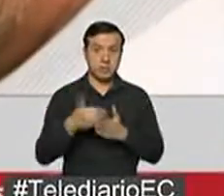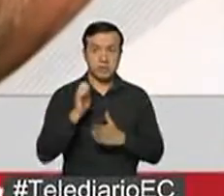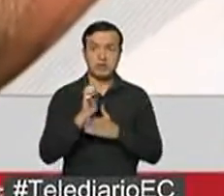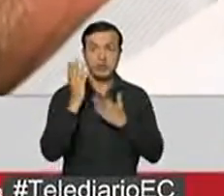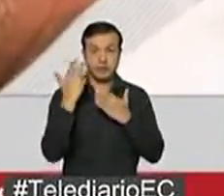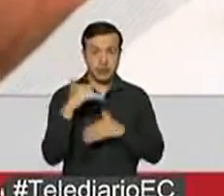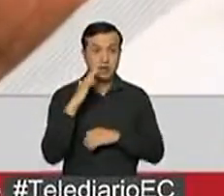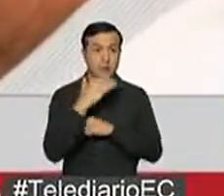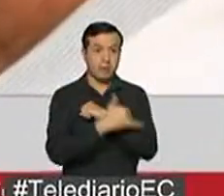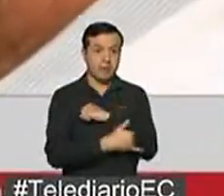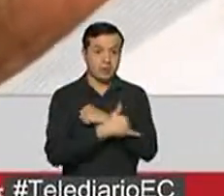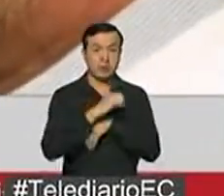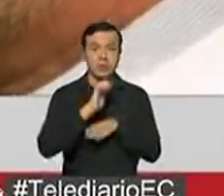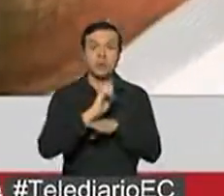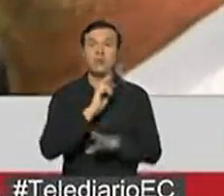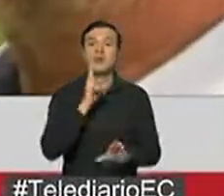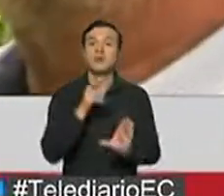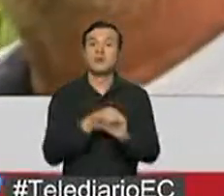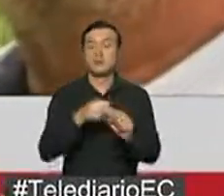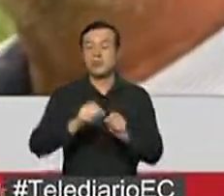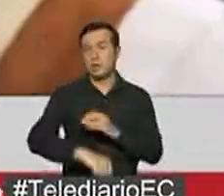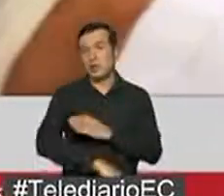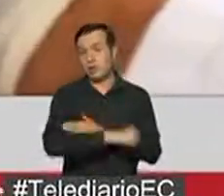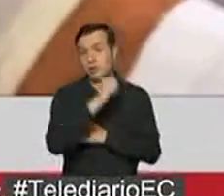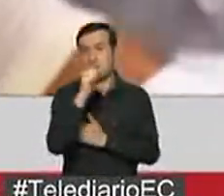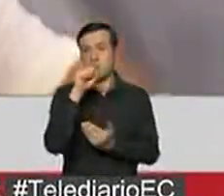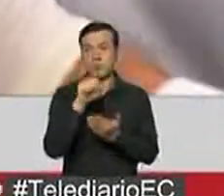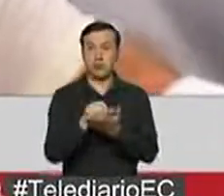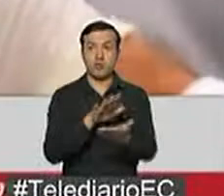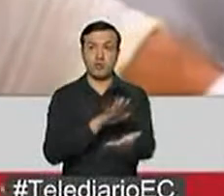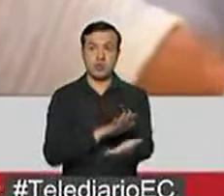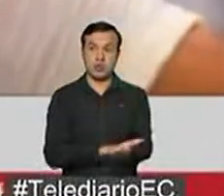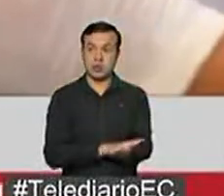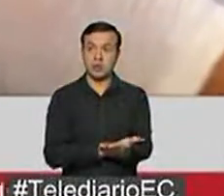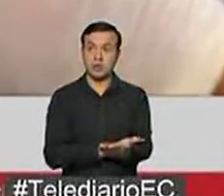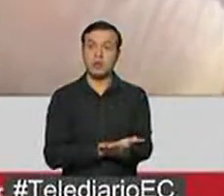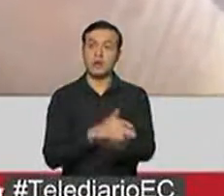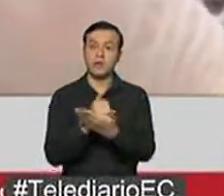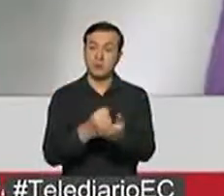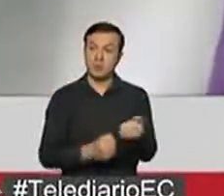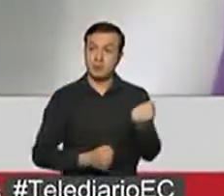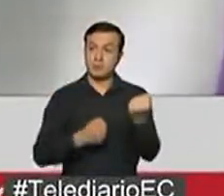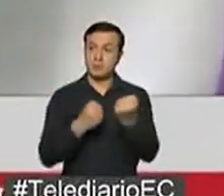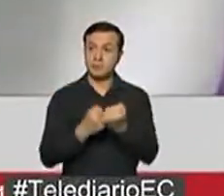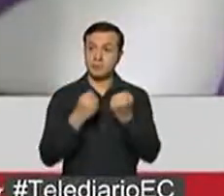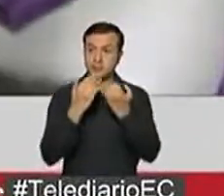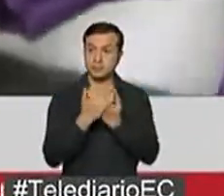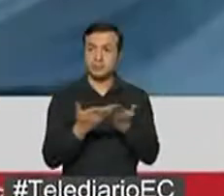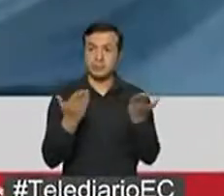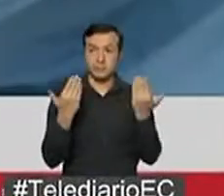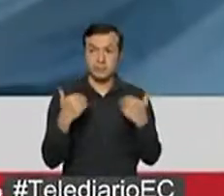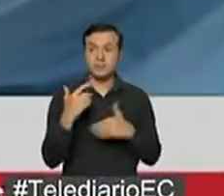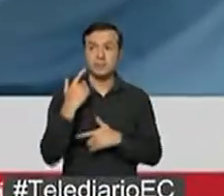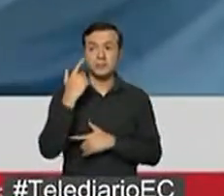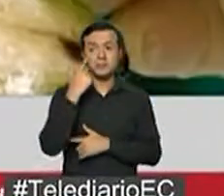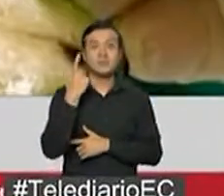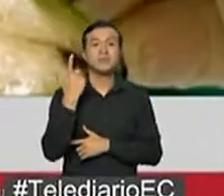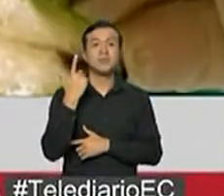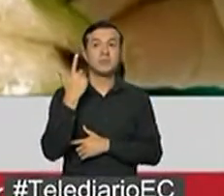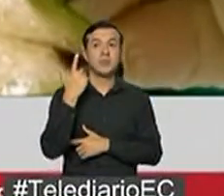vez que el país participara y ganar el proyecto cual are que consiste en la entrega de fondos estatales del gobierno